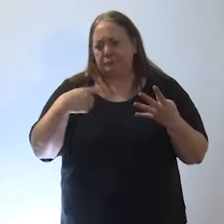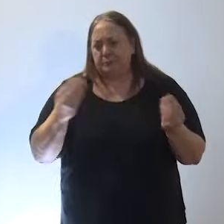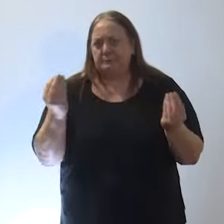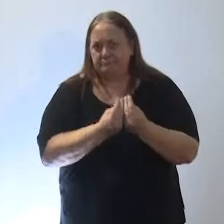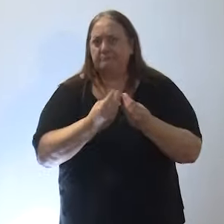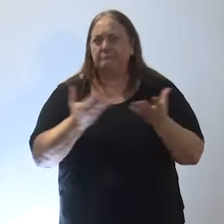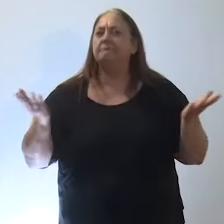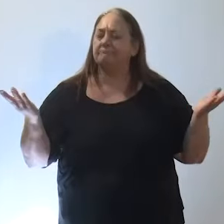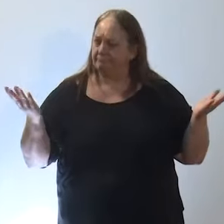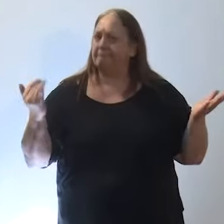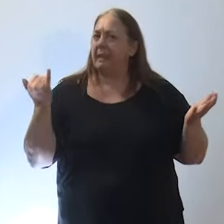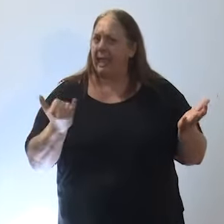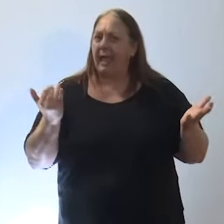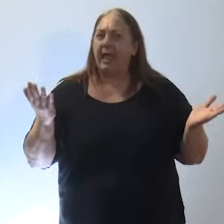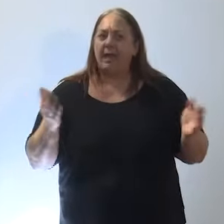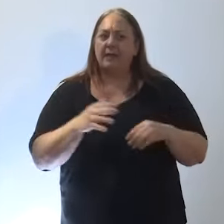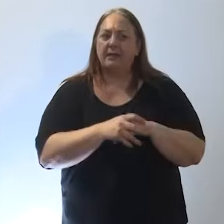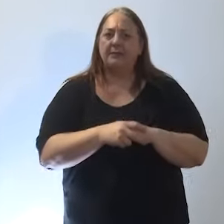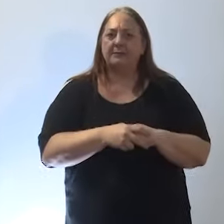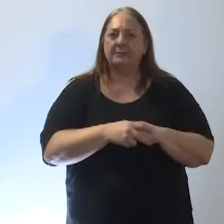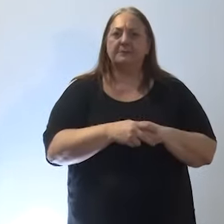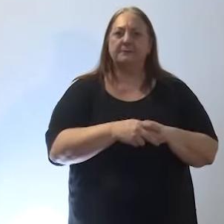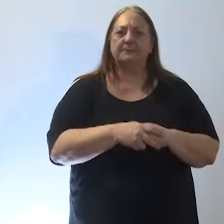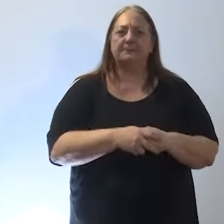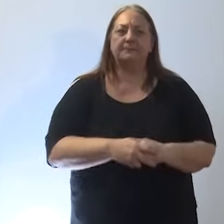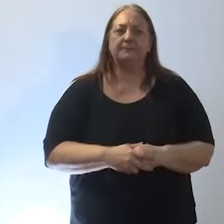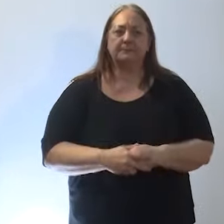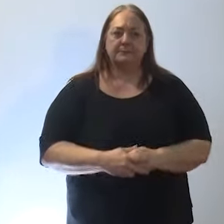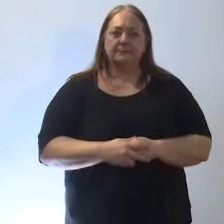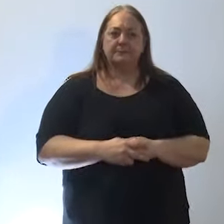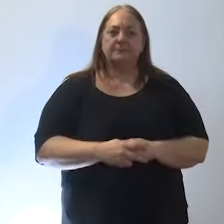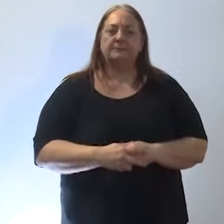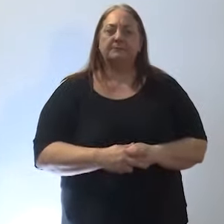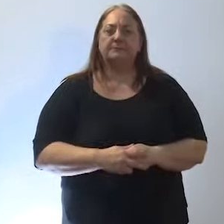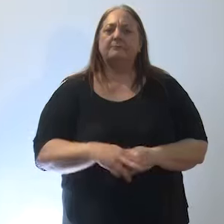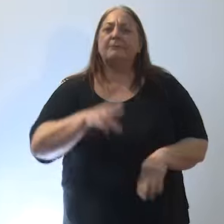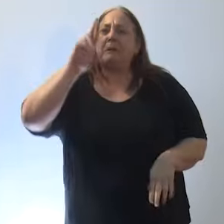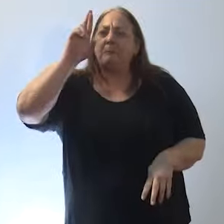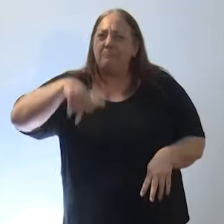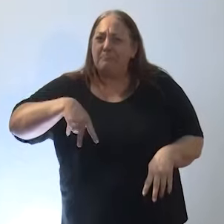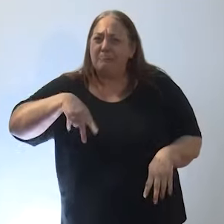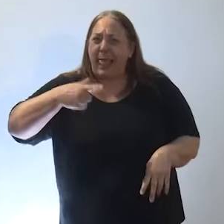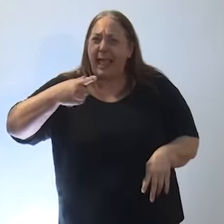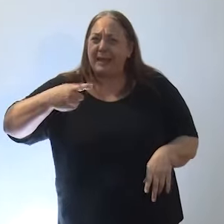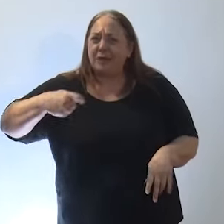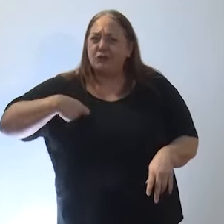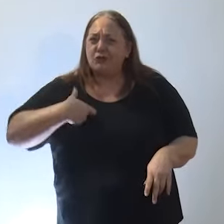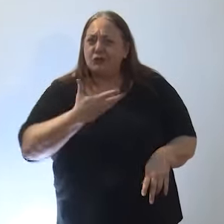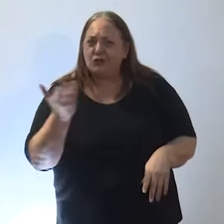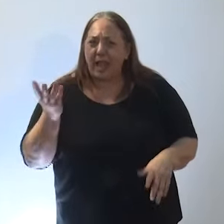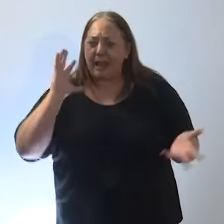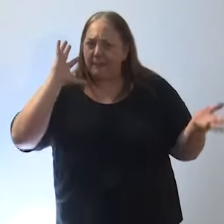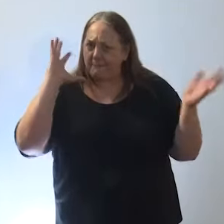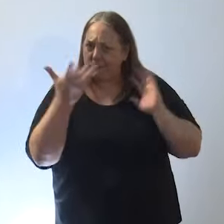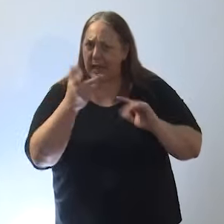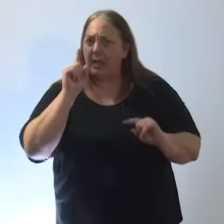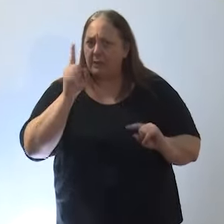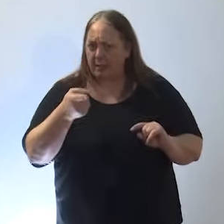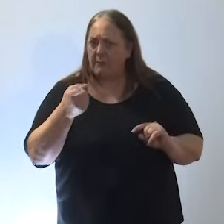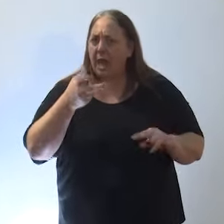este una movilidad social más genuina este el tema de los planes es Y por supuesto mi ley no también está recortando los